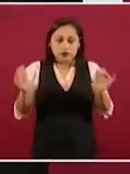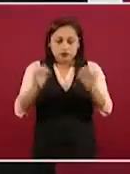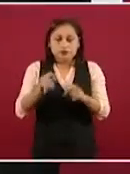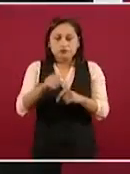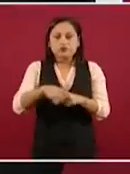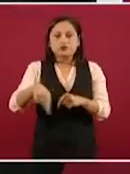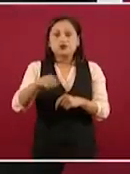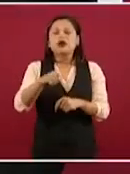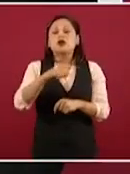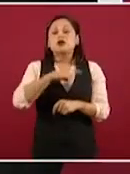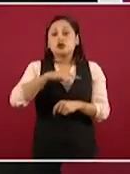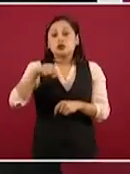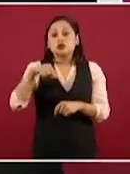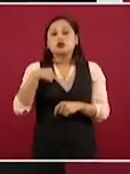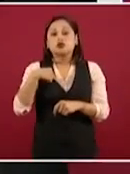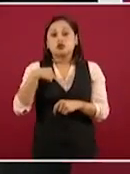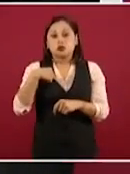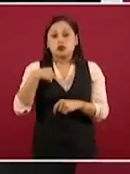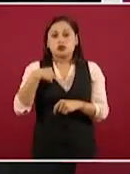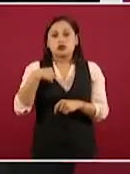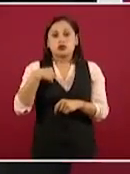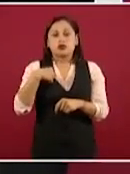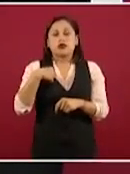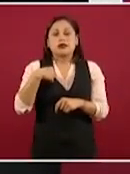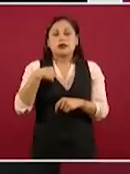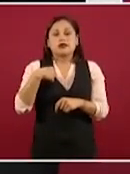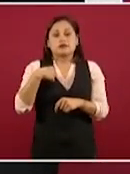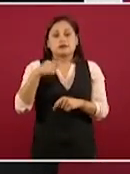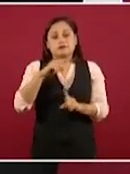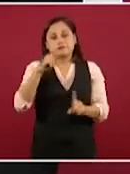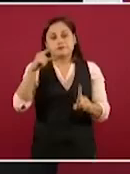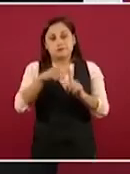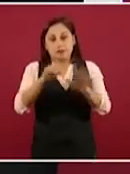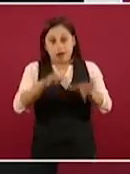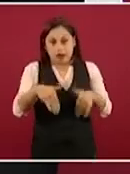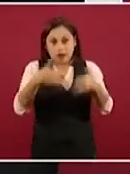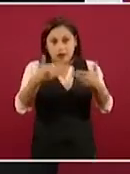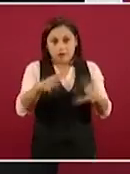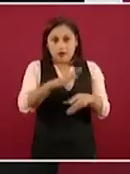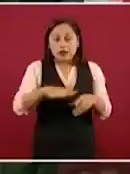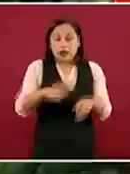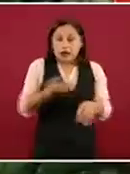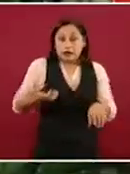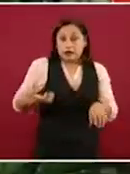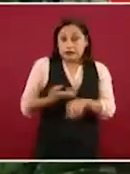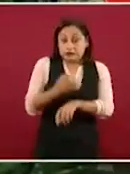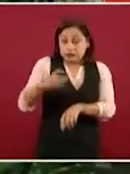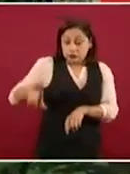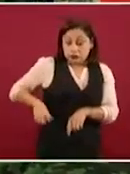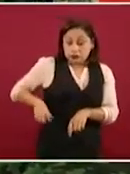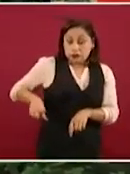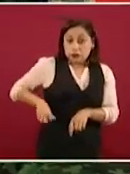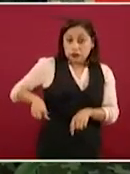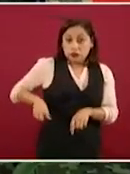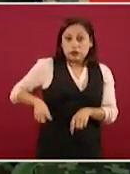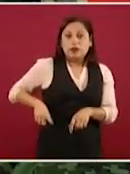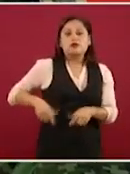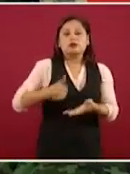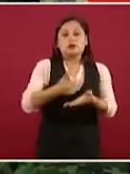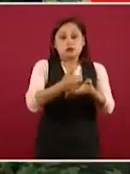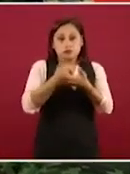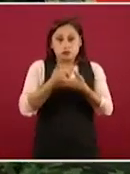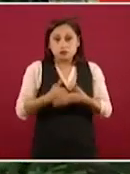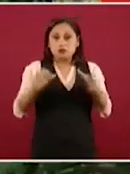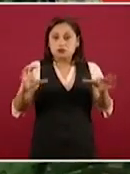fuera de las instalaciones, así se llevó a cabo. Los gobiernos de los estados coordinaron con